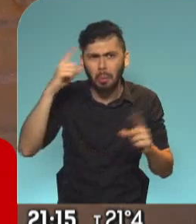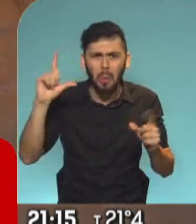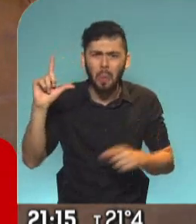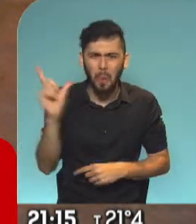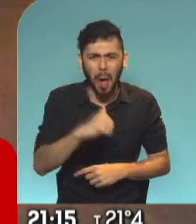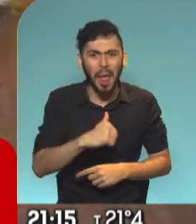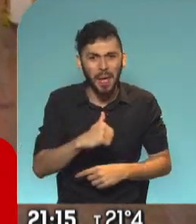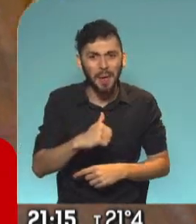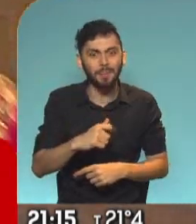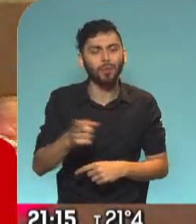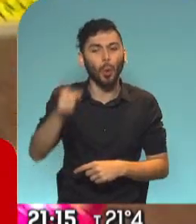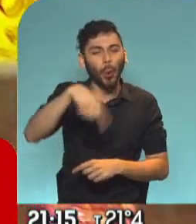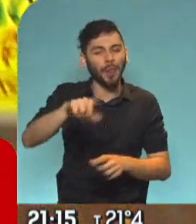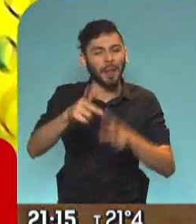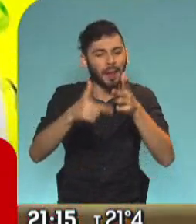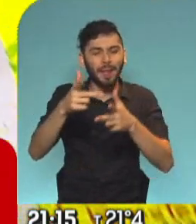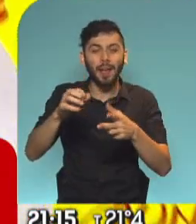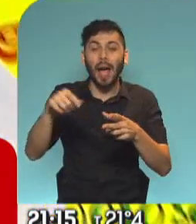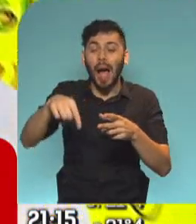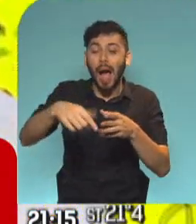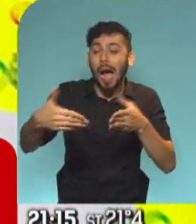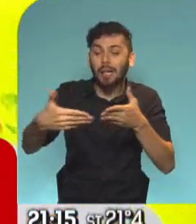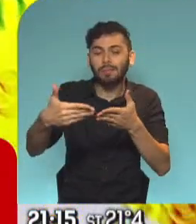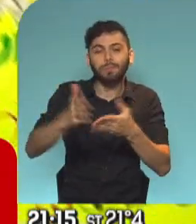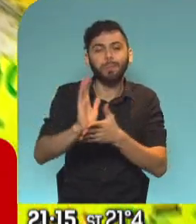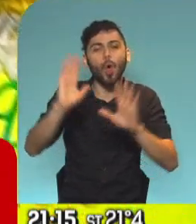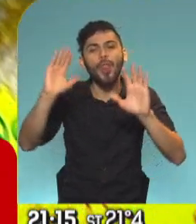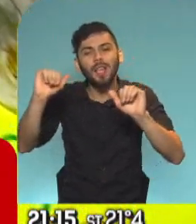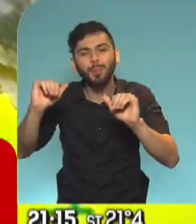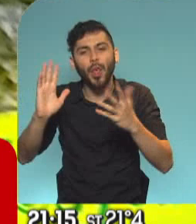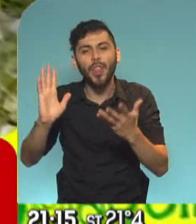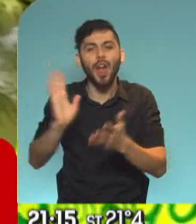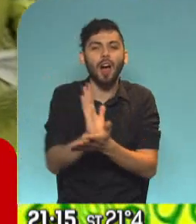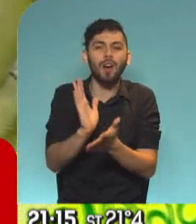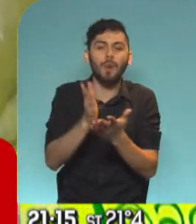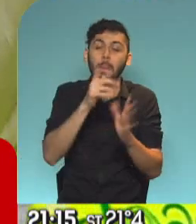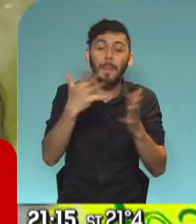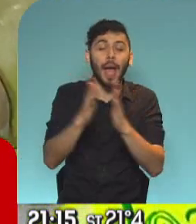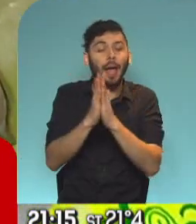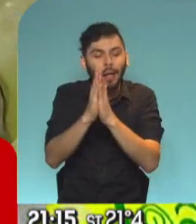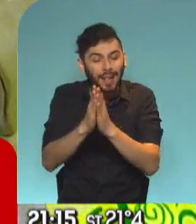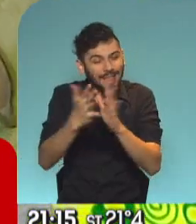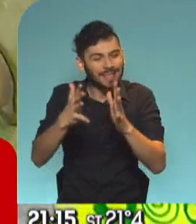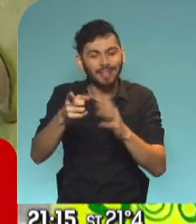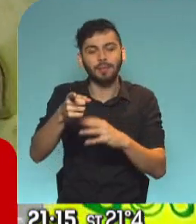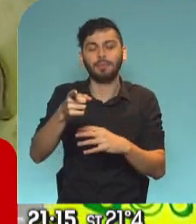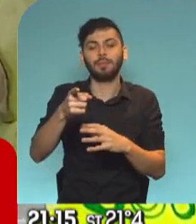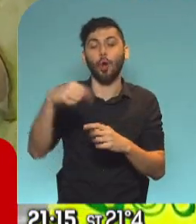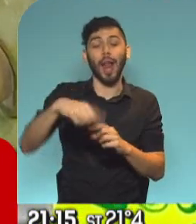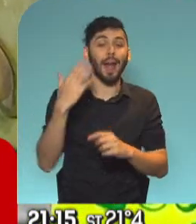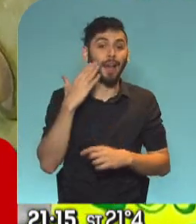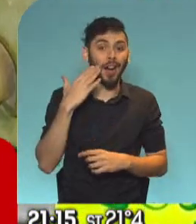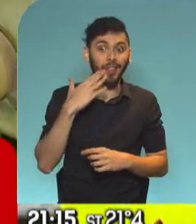Ustedes bien decían, una especie de altar, de santuario si se quiere. Hoy a las tardes estuvimos